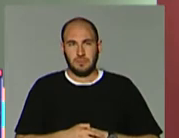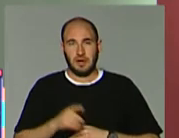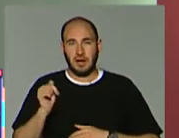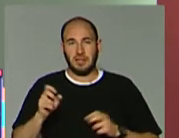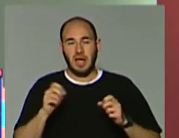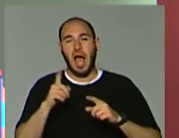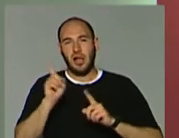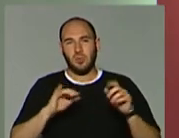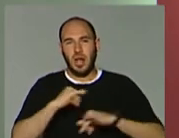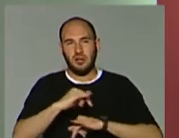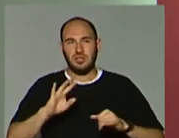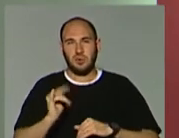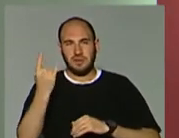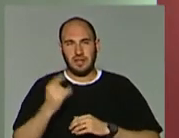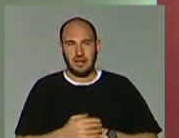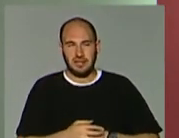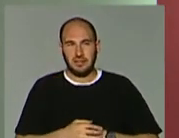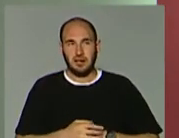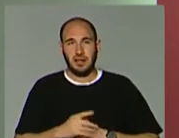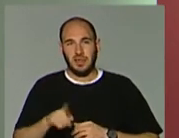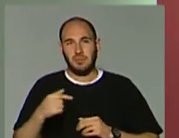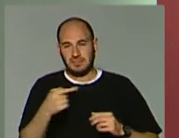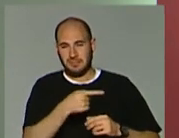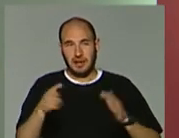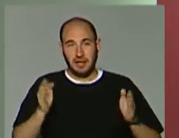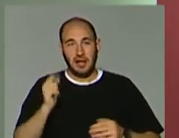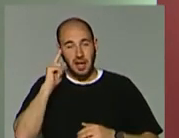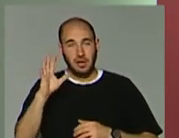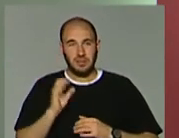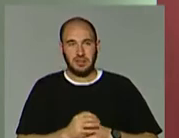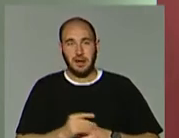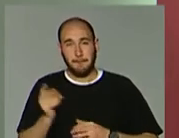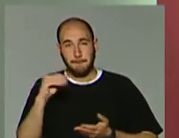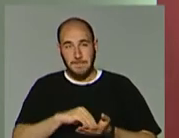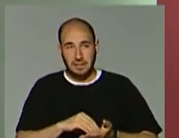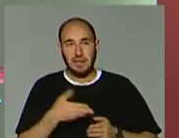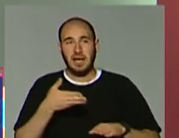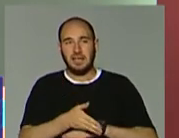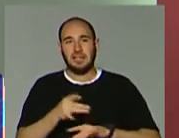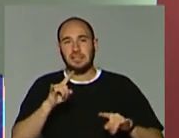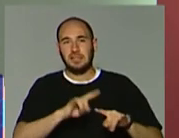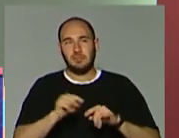Estas fueron algunas noticias universitarias de esta semana. Recuerden que si quieren ver más pueden ingresar a